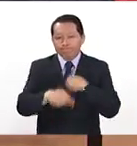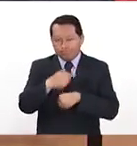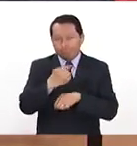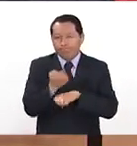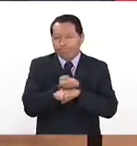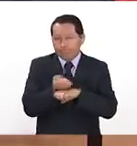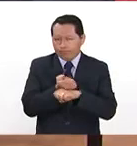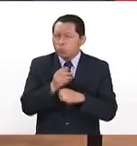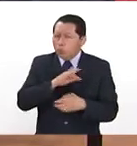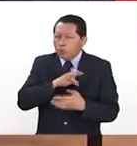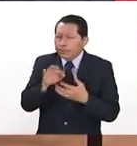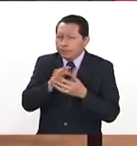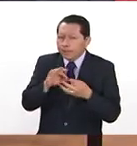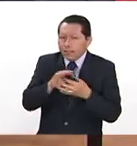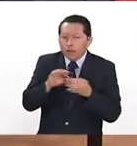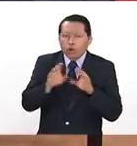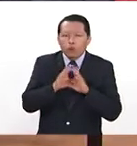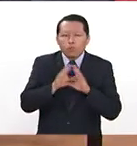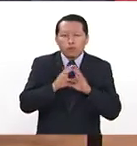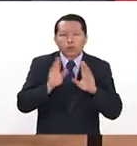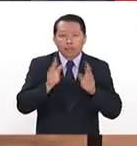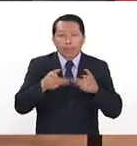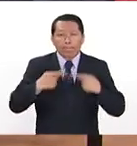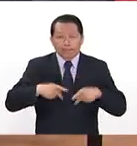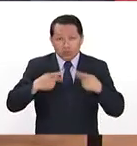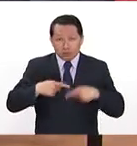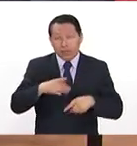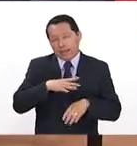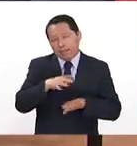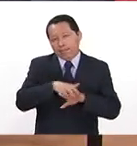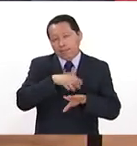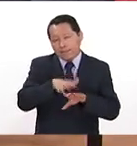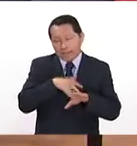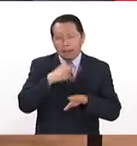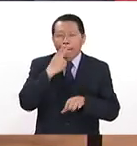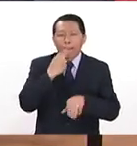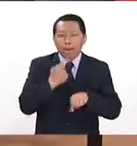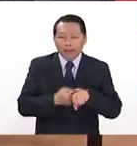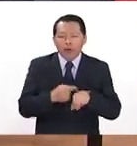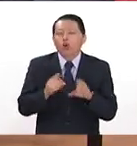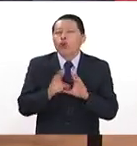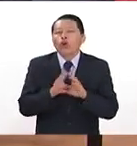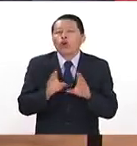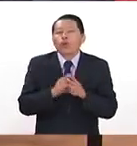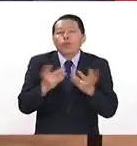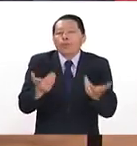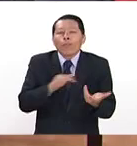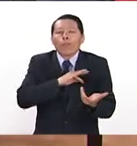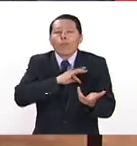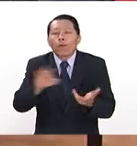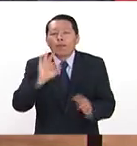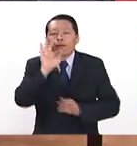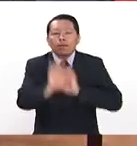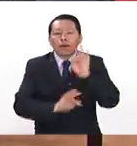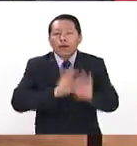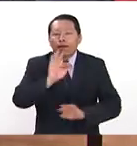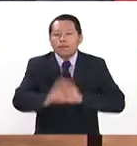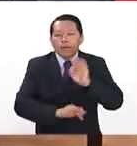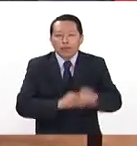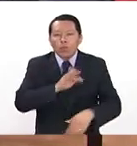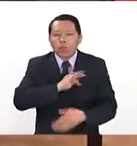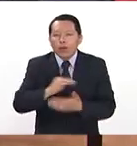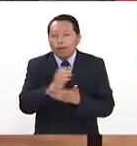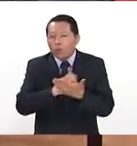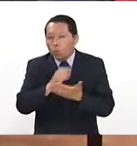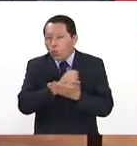poquito cuando alguien ya tiene un padecimiento, sobre todo el pie diabético, cómo se puede tratar o si se puede curar